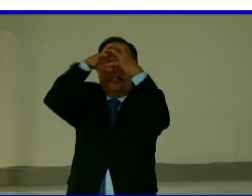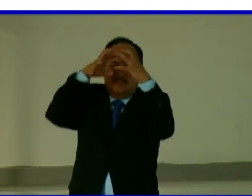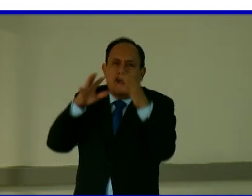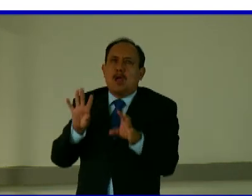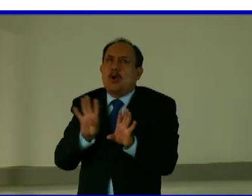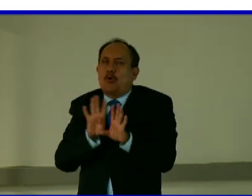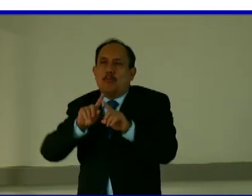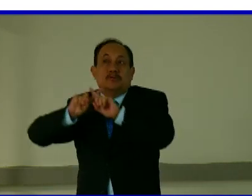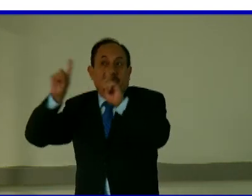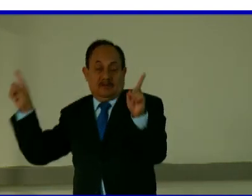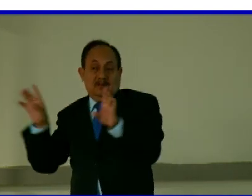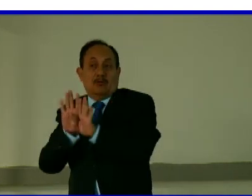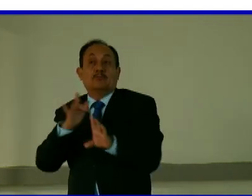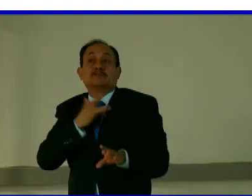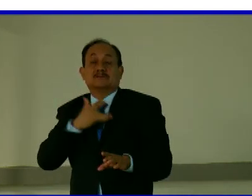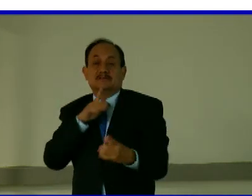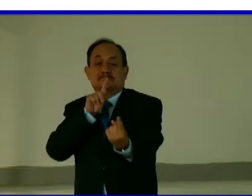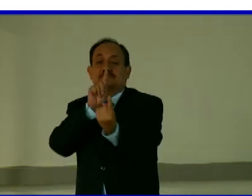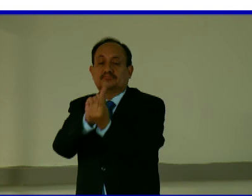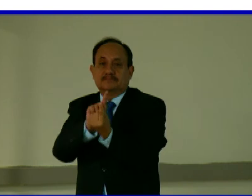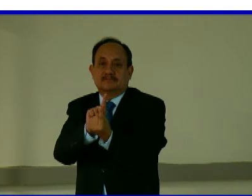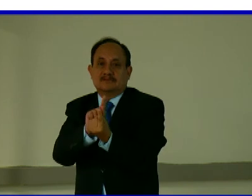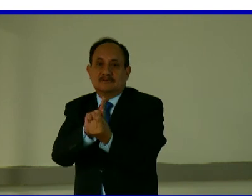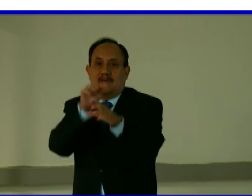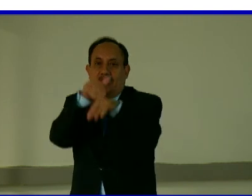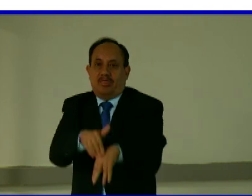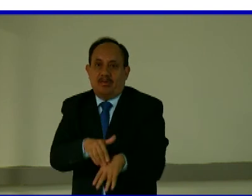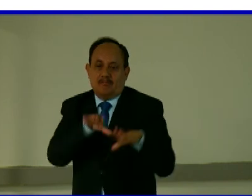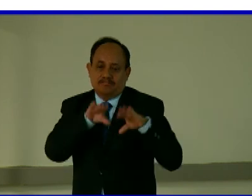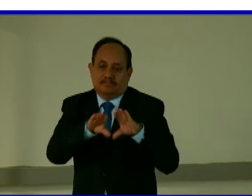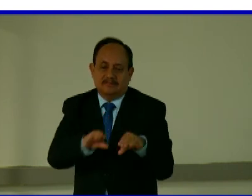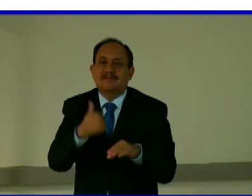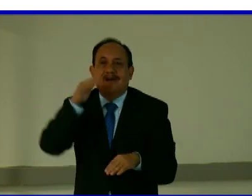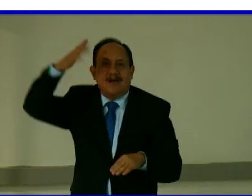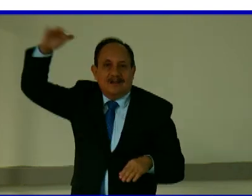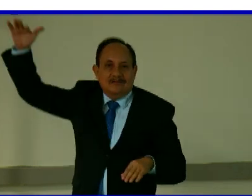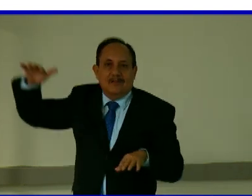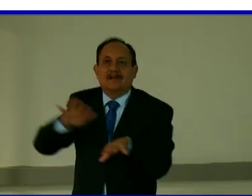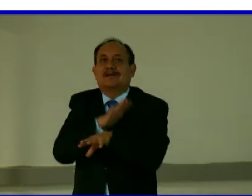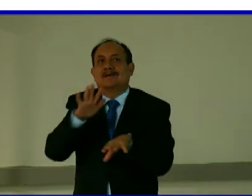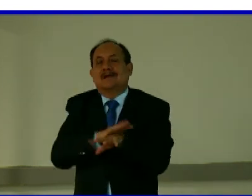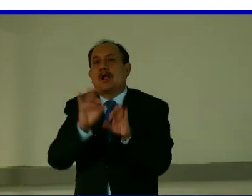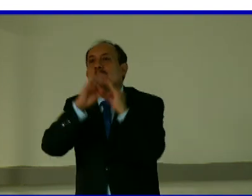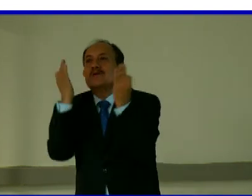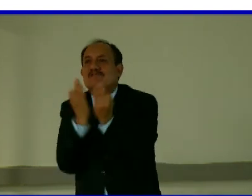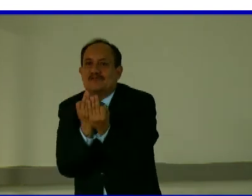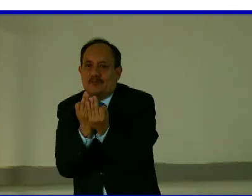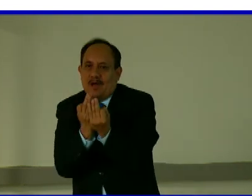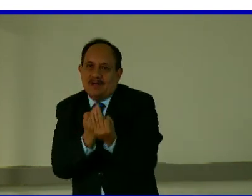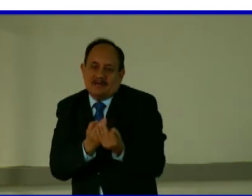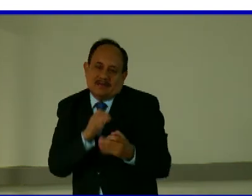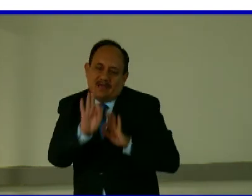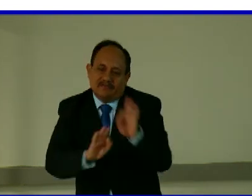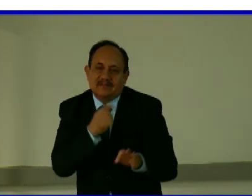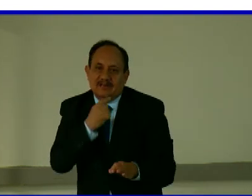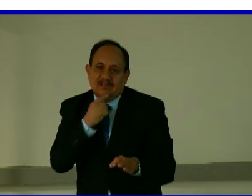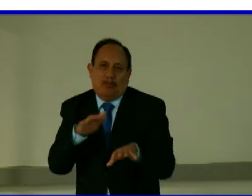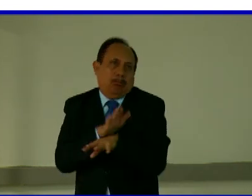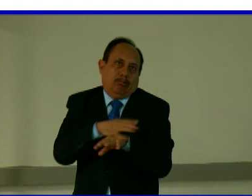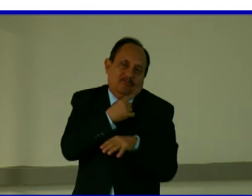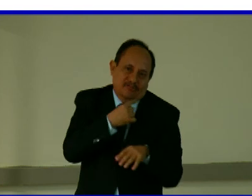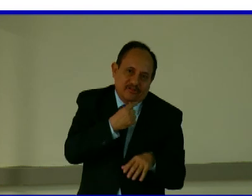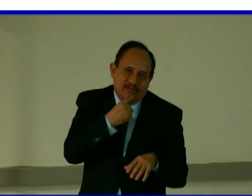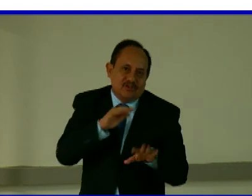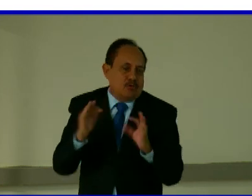siente. La terapia conductual es entrenar al adulto para que cambie la forma en que brega con el niño, para que el niño cambie la forma en que le